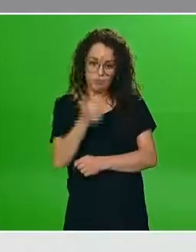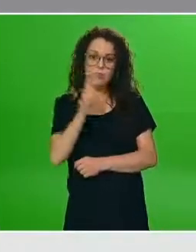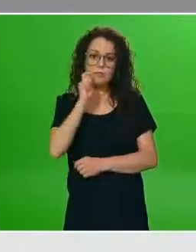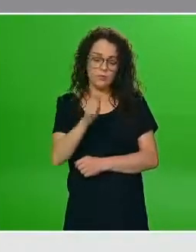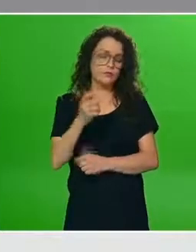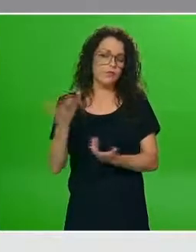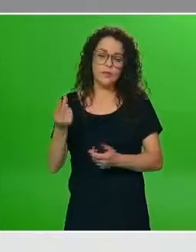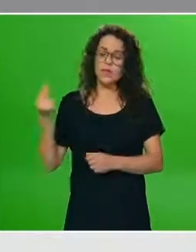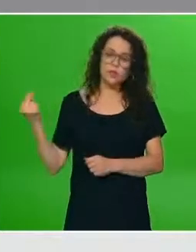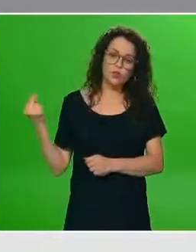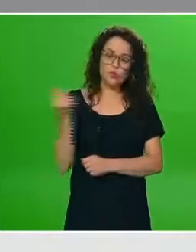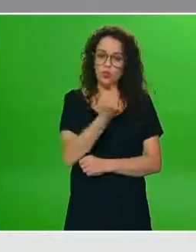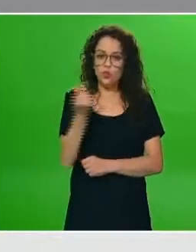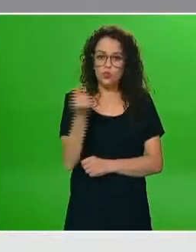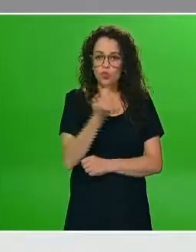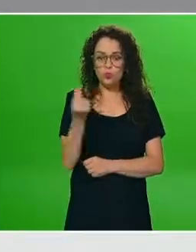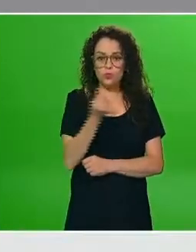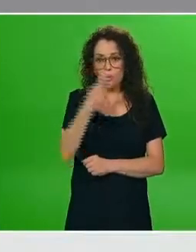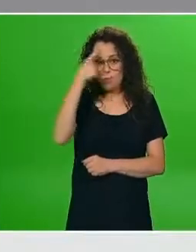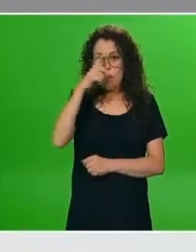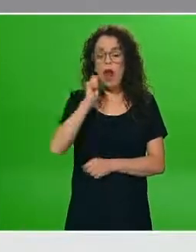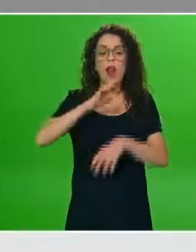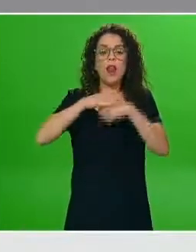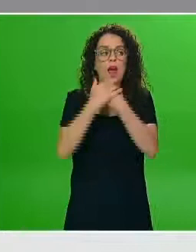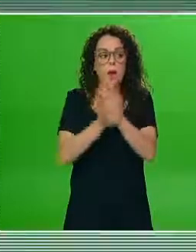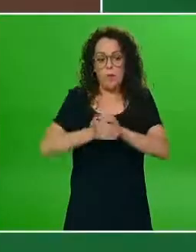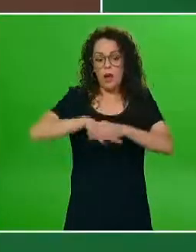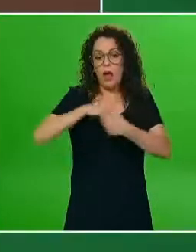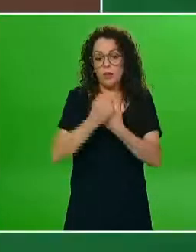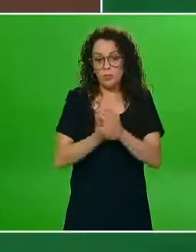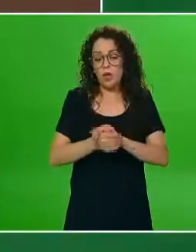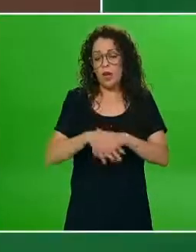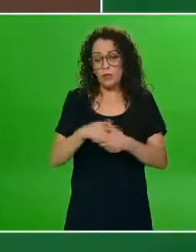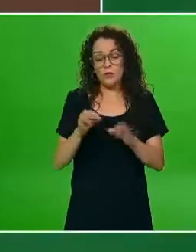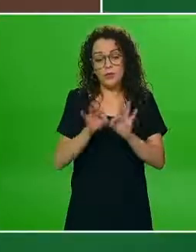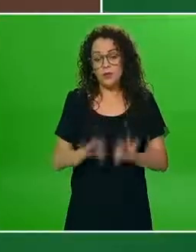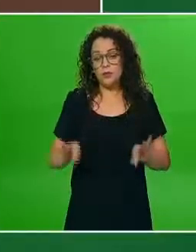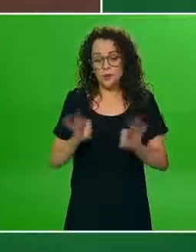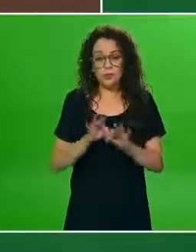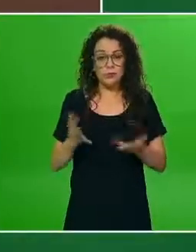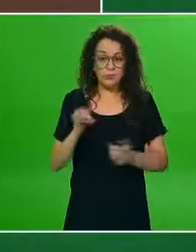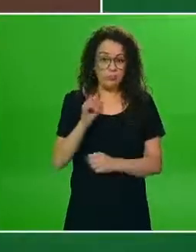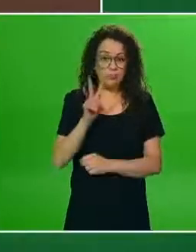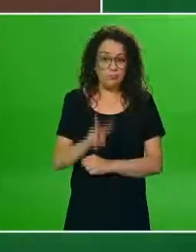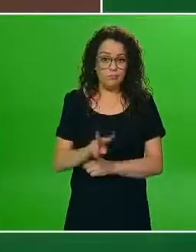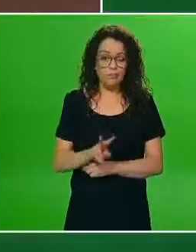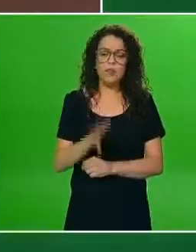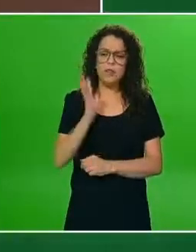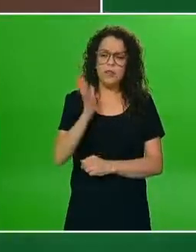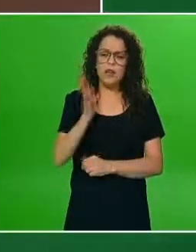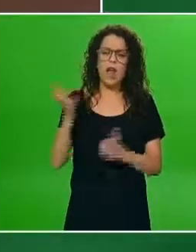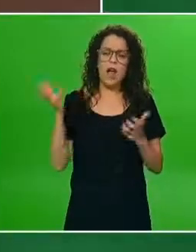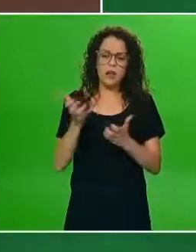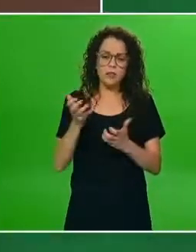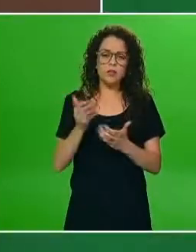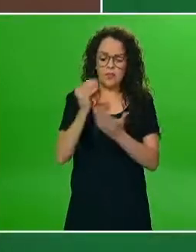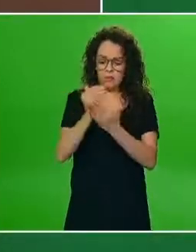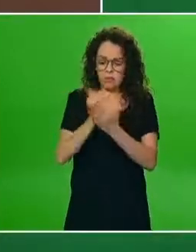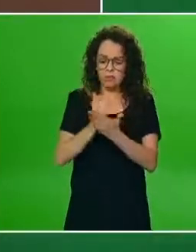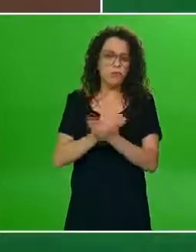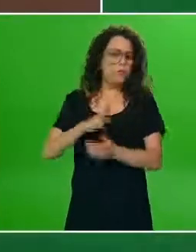para el lavado de manos. Entonces sí, hay una serie de lineamientos que se han hecho, hay varias formas de